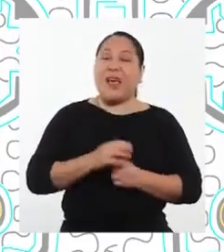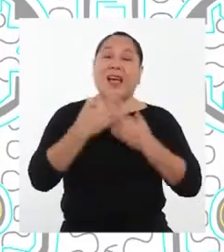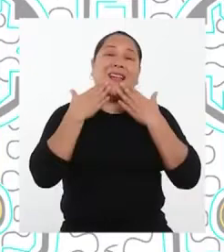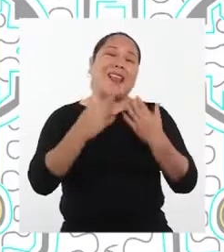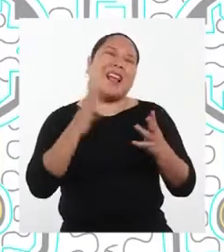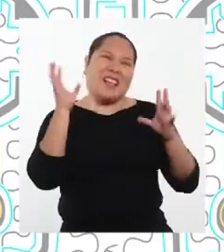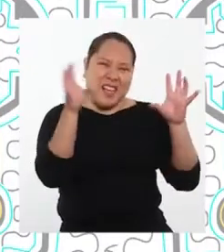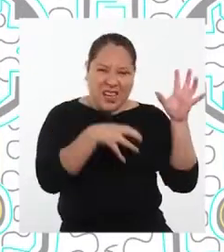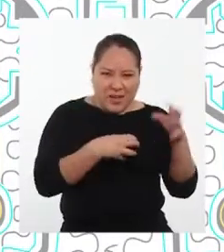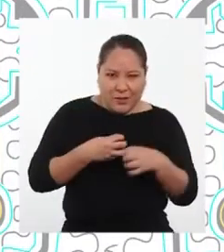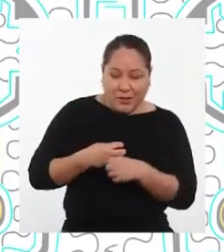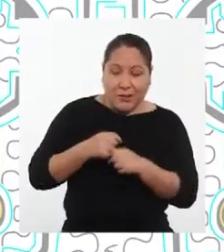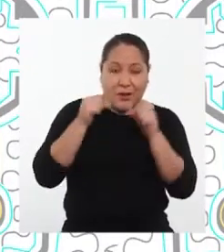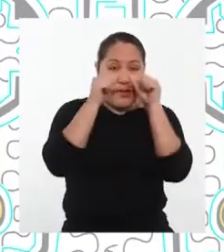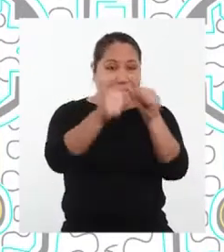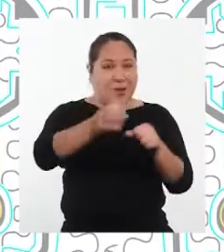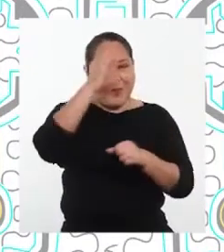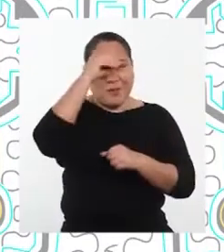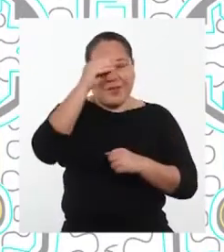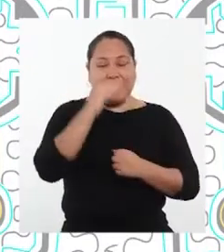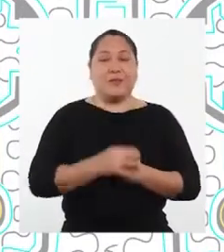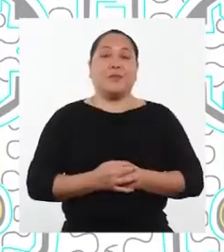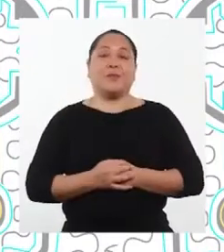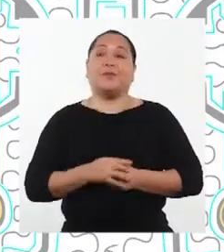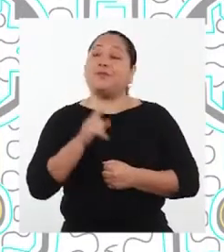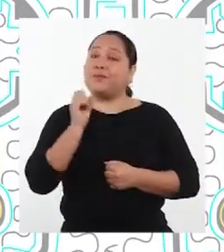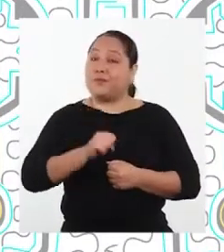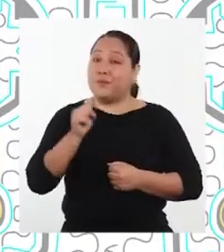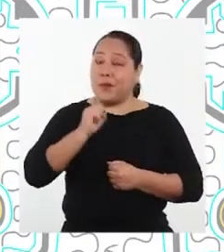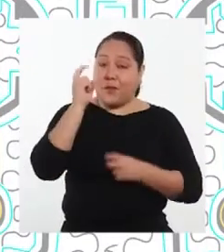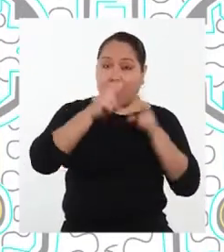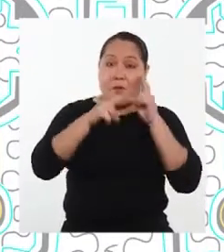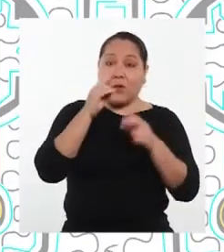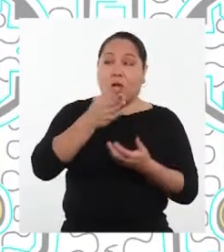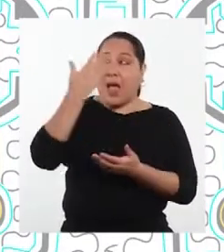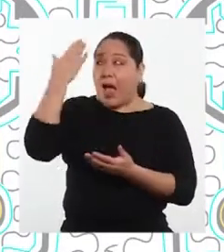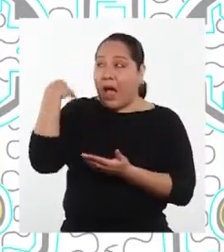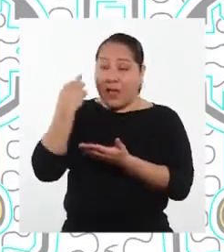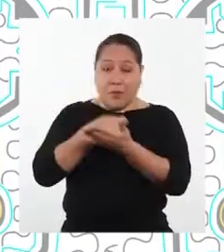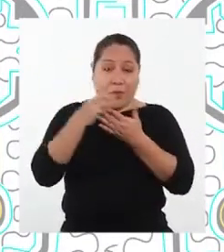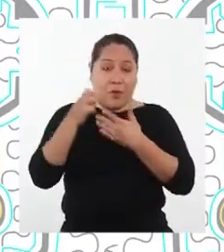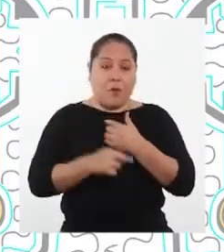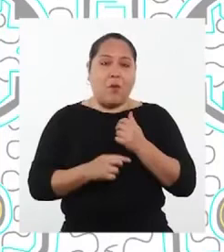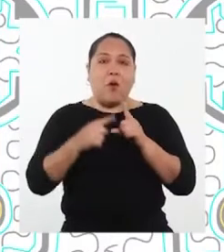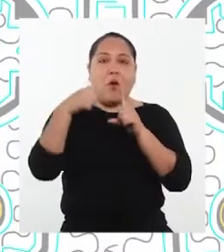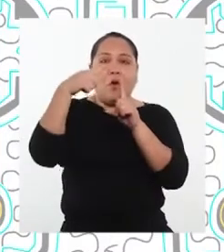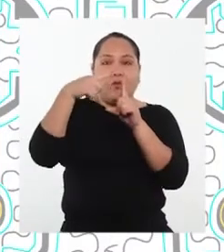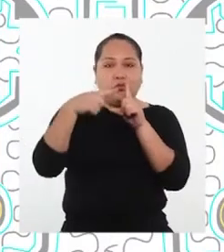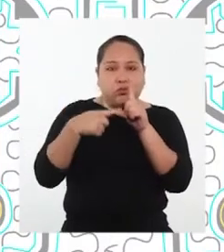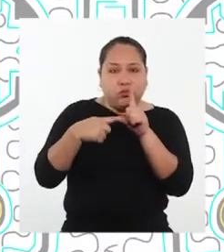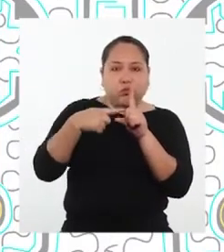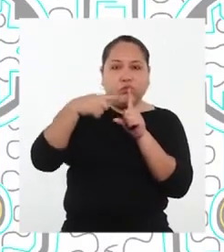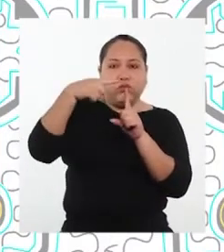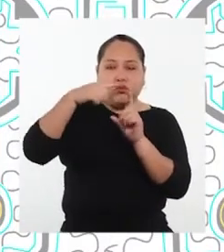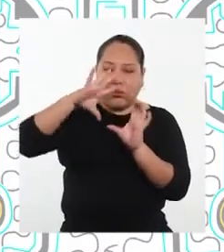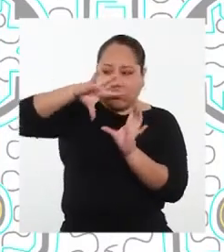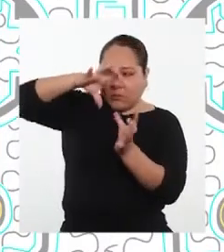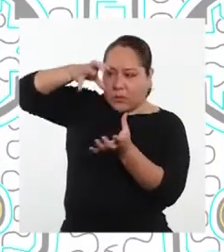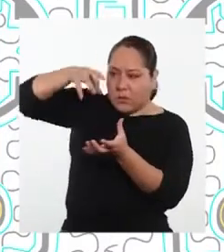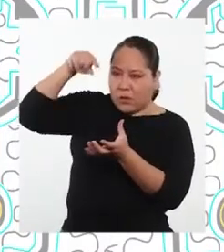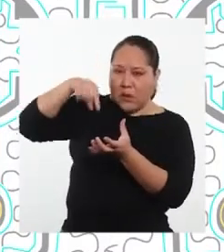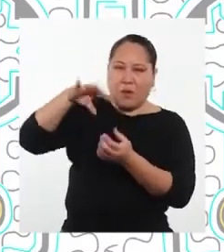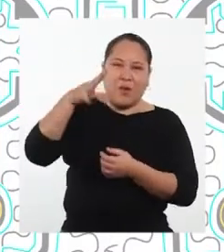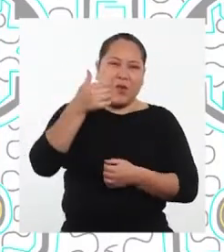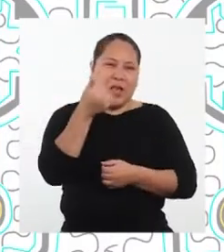Gracias, Decau. Continuemos, chicas y chicos. Como vimos en anteriores programas, la temperatura promedio de nuestro planeta es